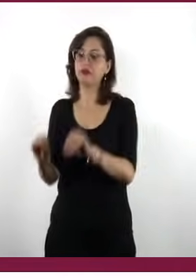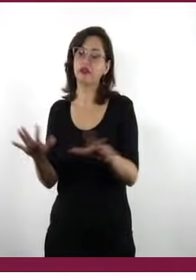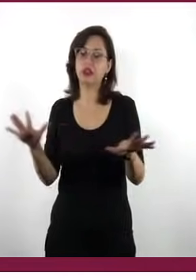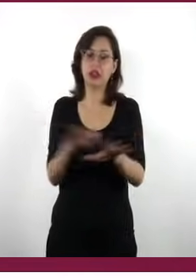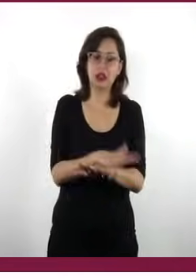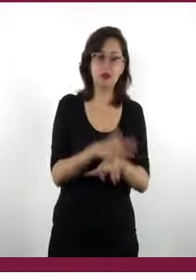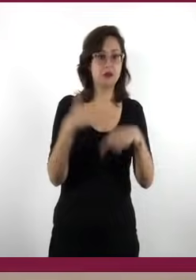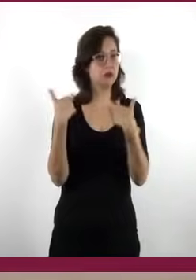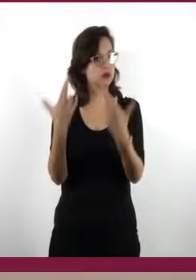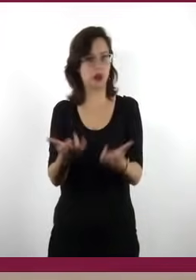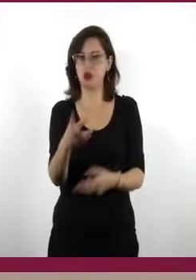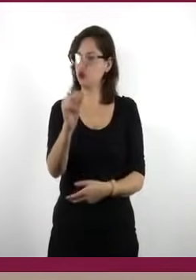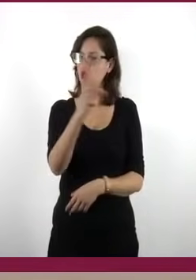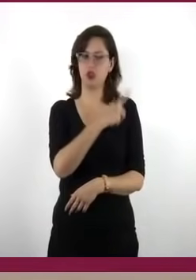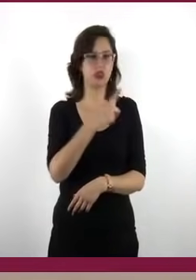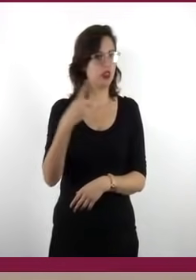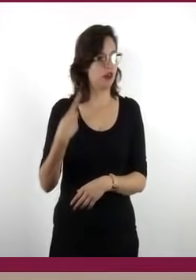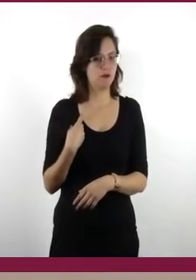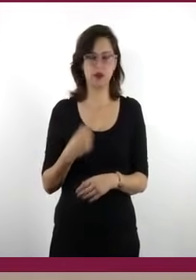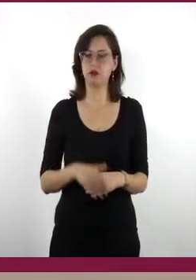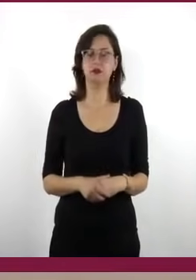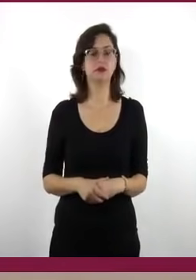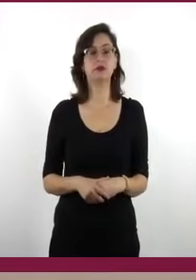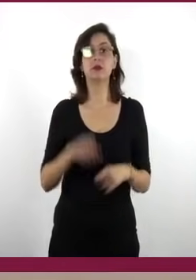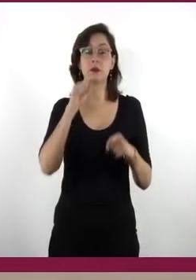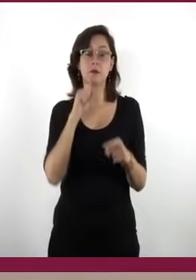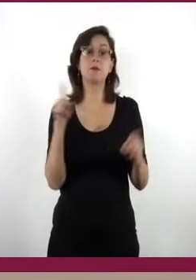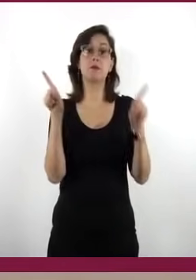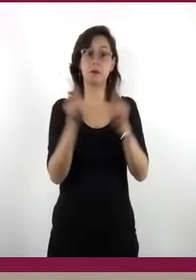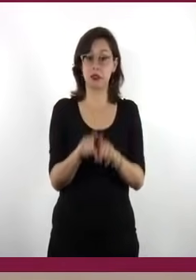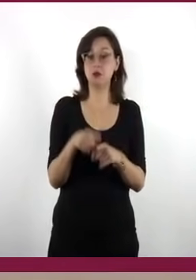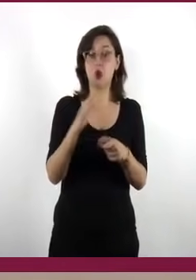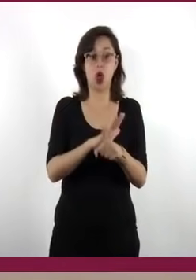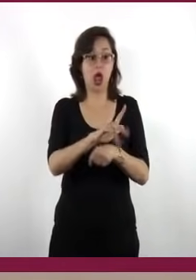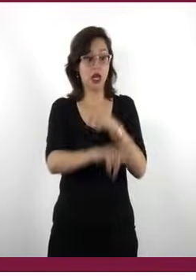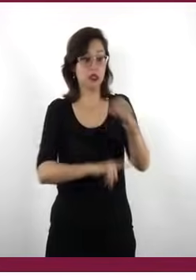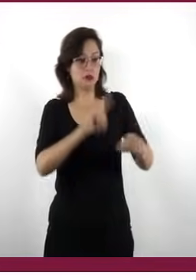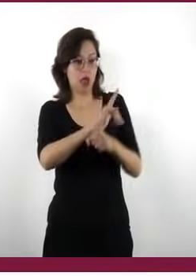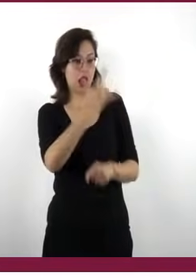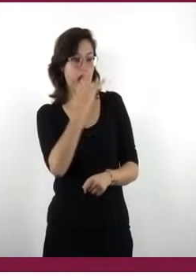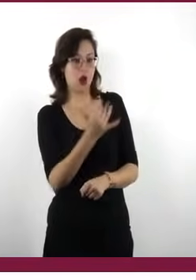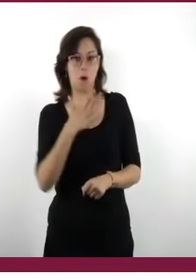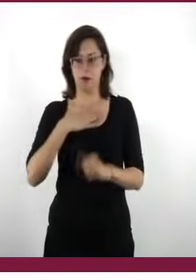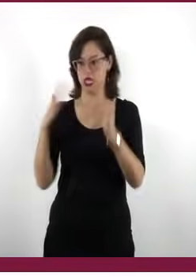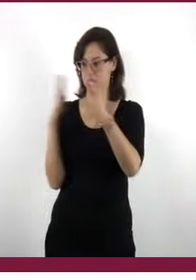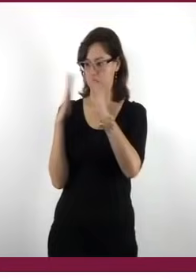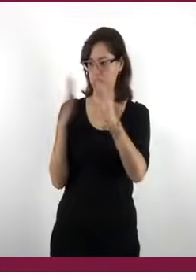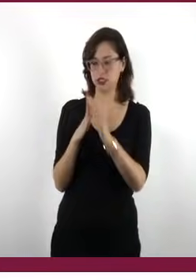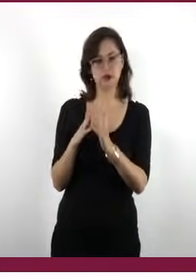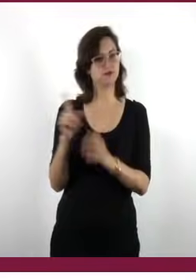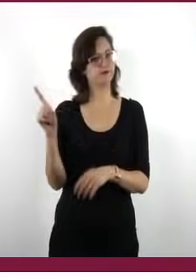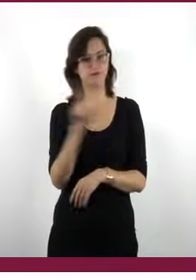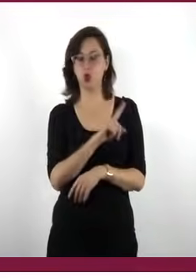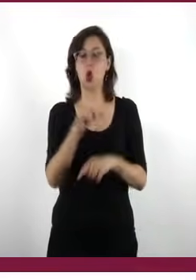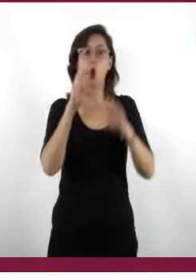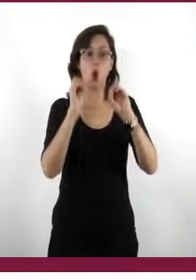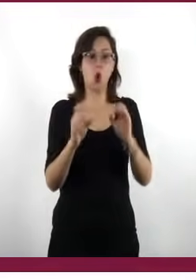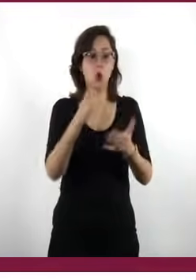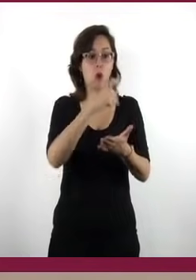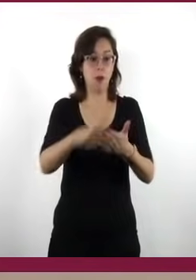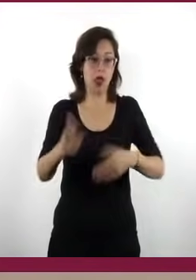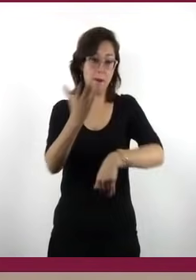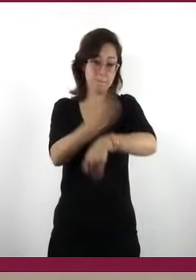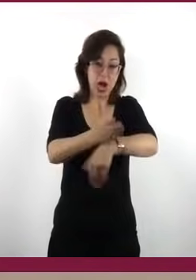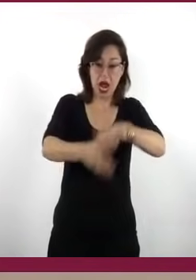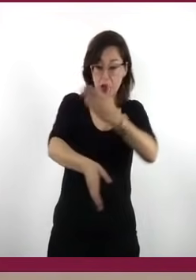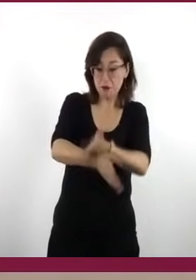sean obsequios. Tampoco tener animales exóticos como mascotas. Ni adquirirlos disecados o en partes.